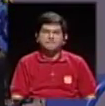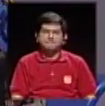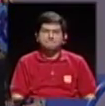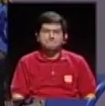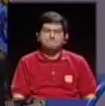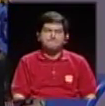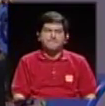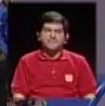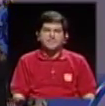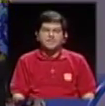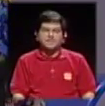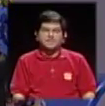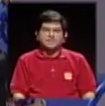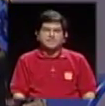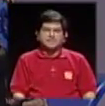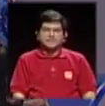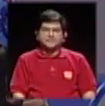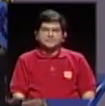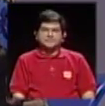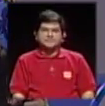Bueno,